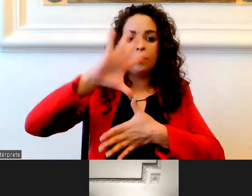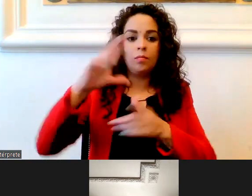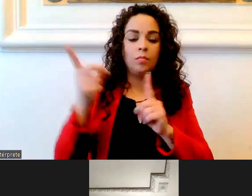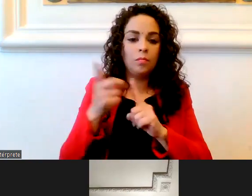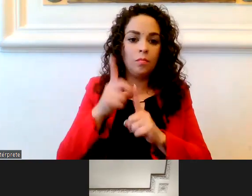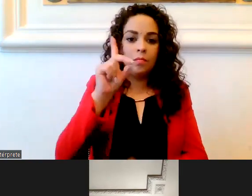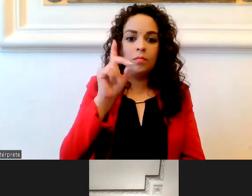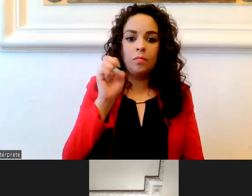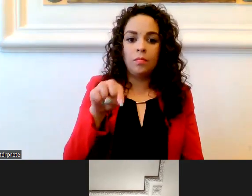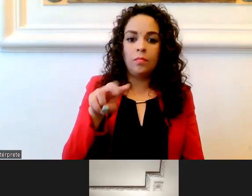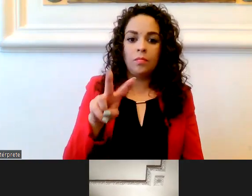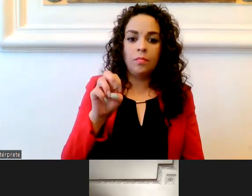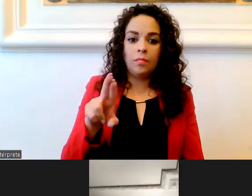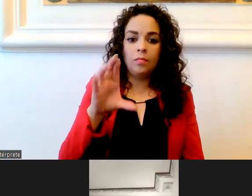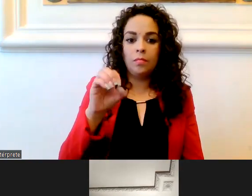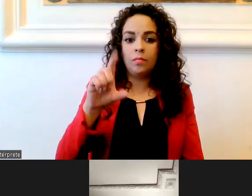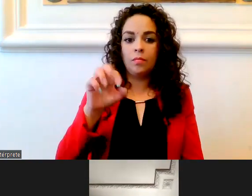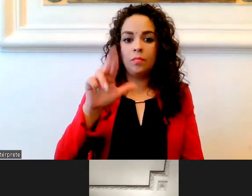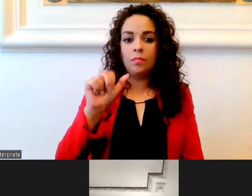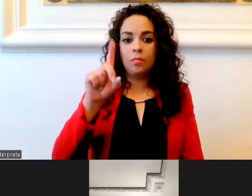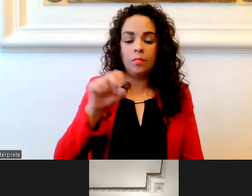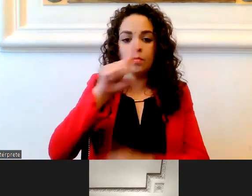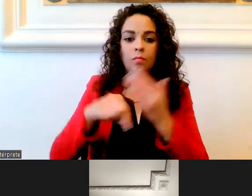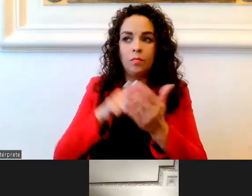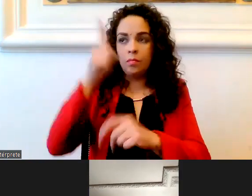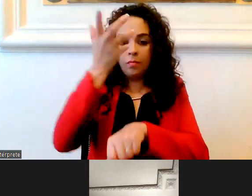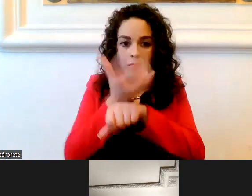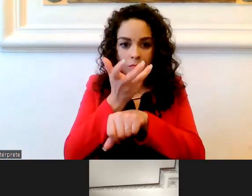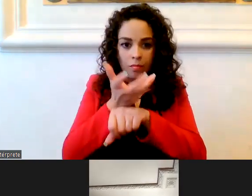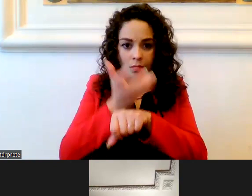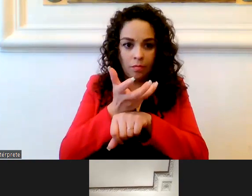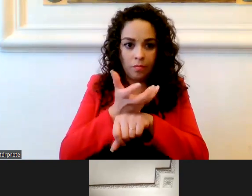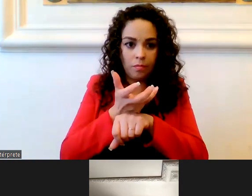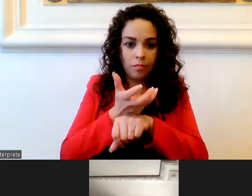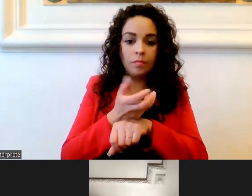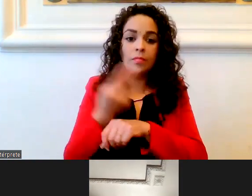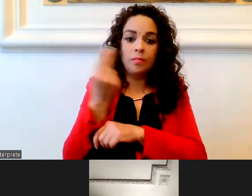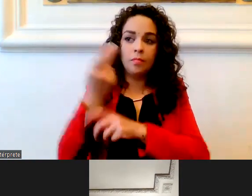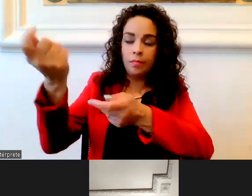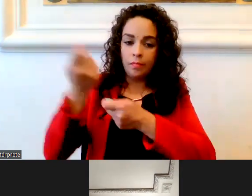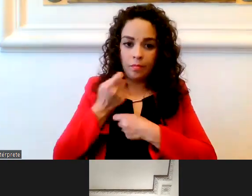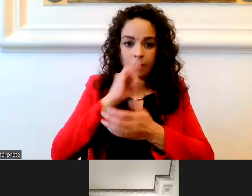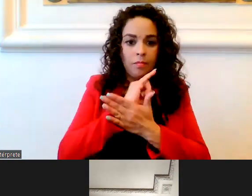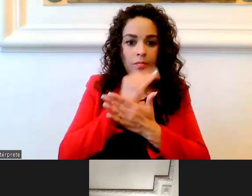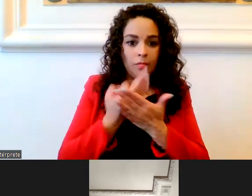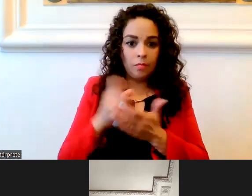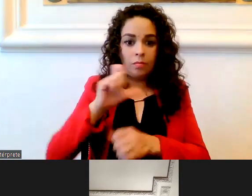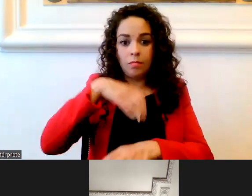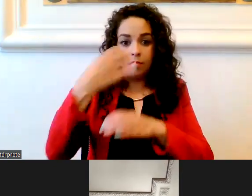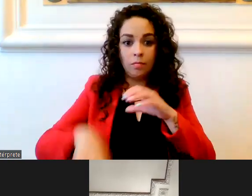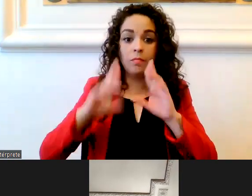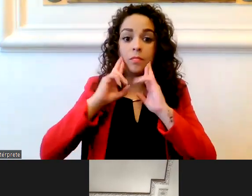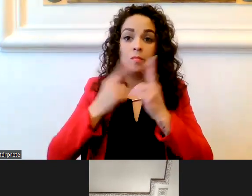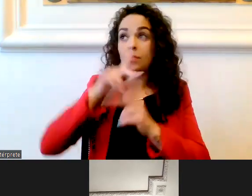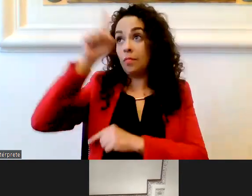de América, y que, derivado de ello, remita un informe a este Congreso una vez concluida la visita oficial en los términos previstos por la legislación